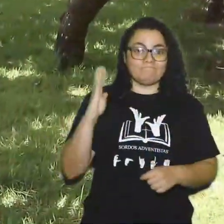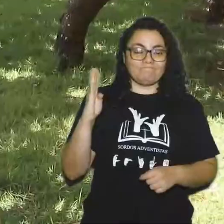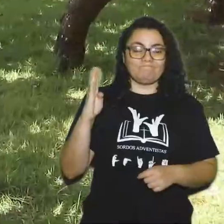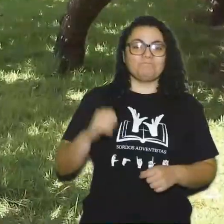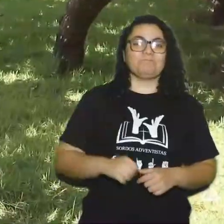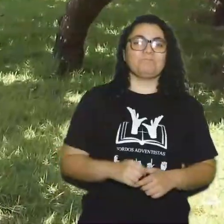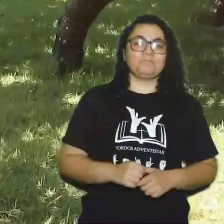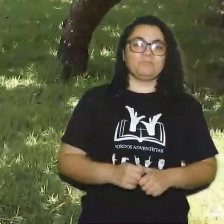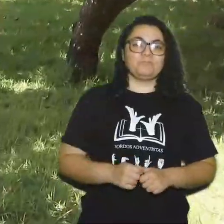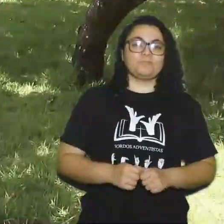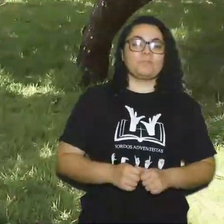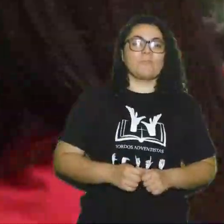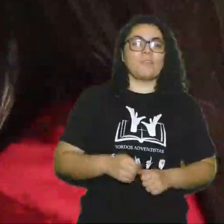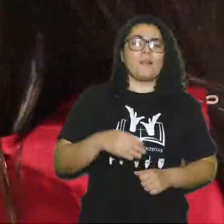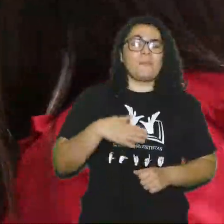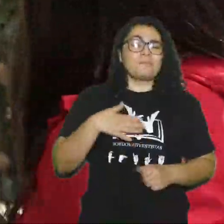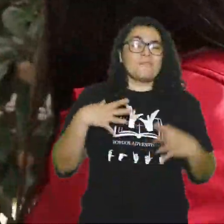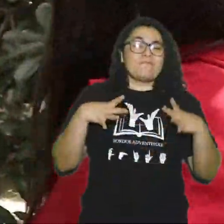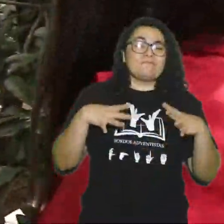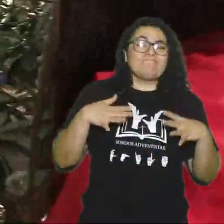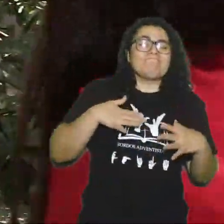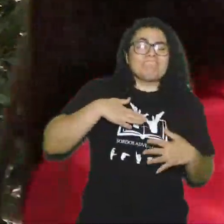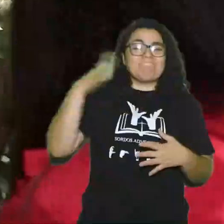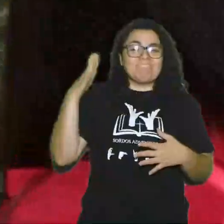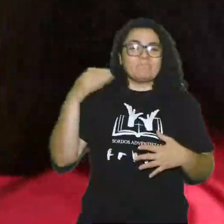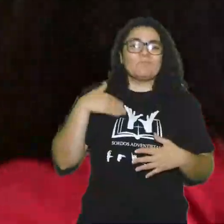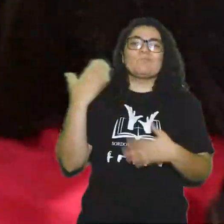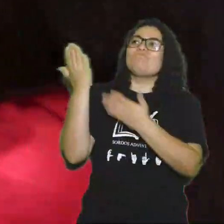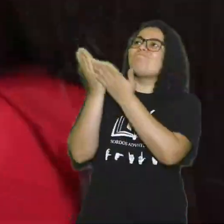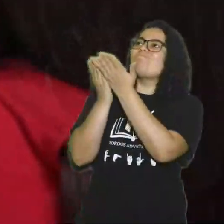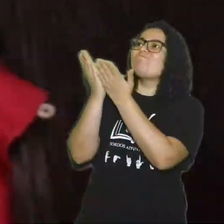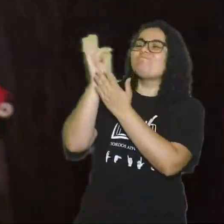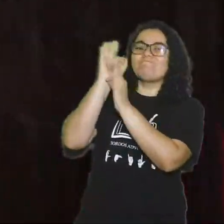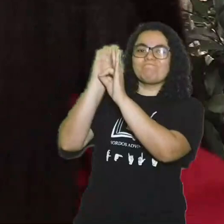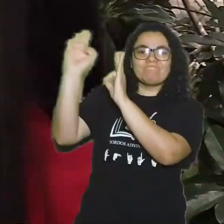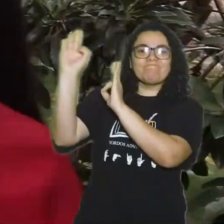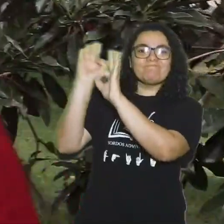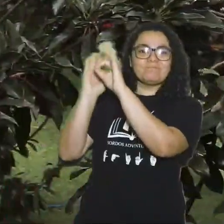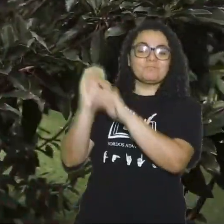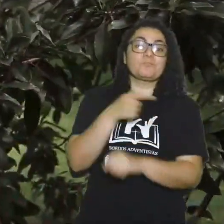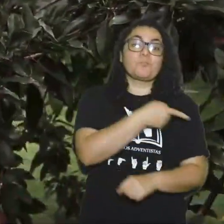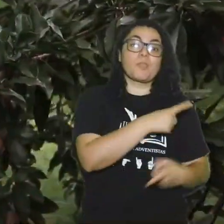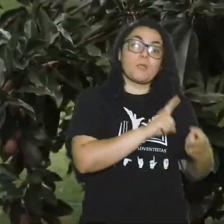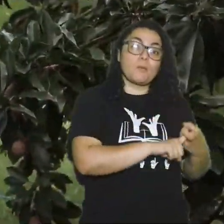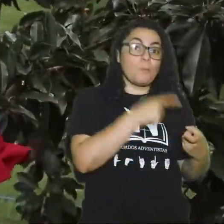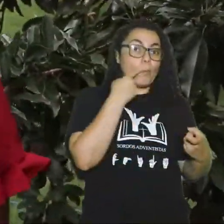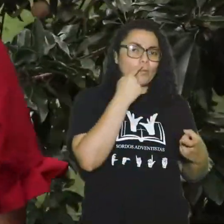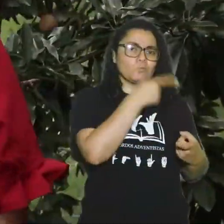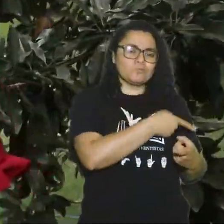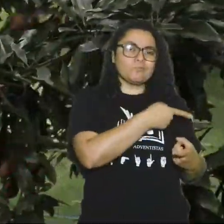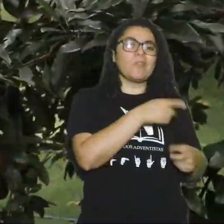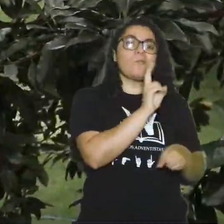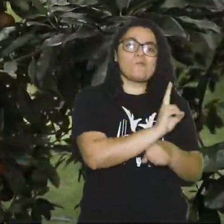Maranhão, Brasil. Mi mayor felicidad es poder servir al Señor. Mi marido es profesor y